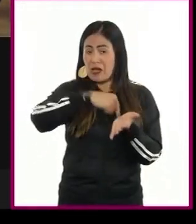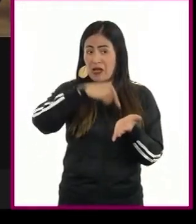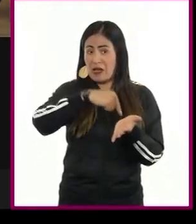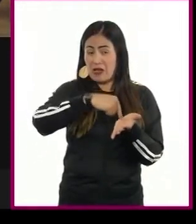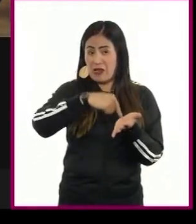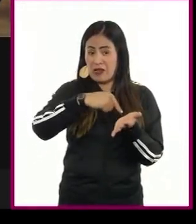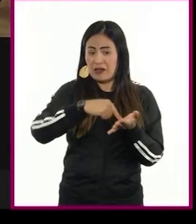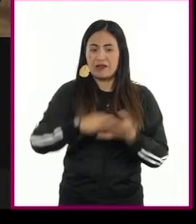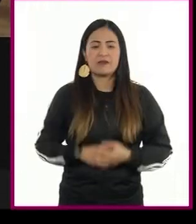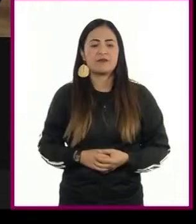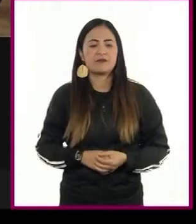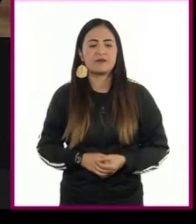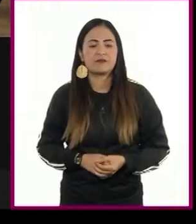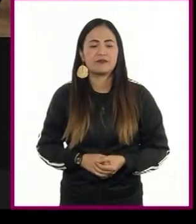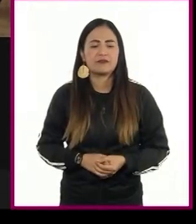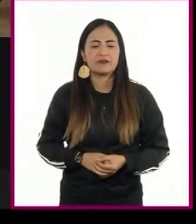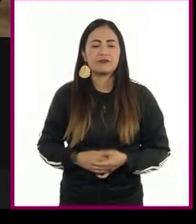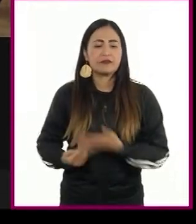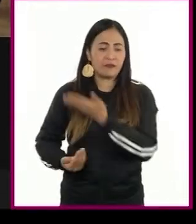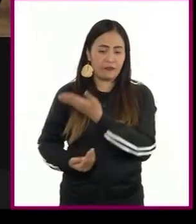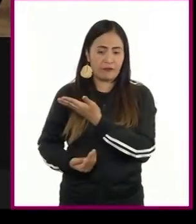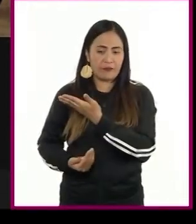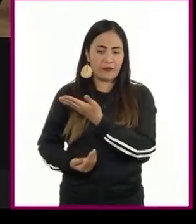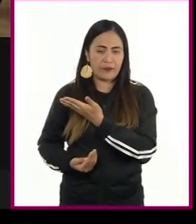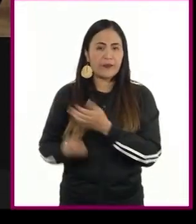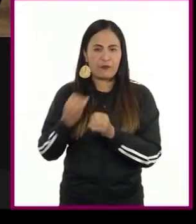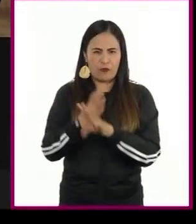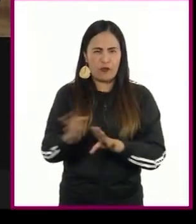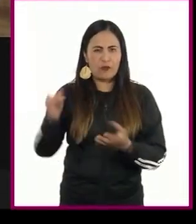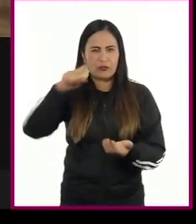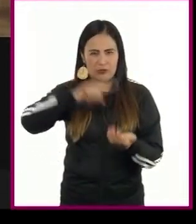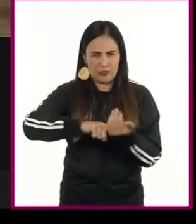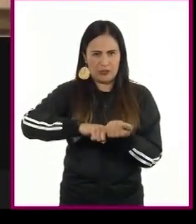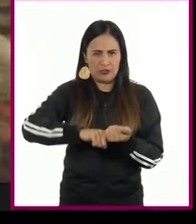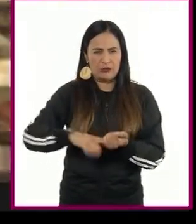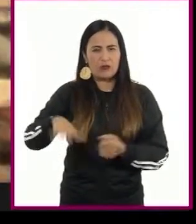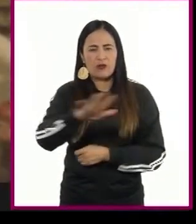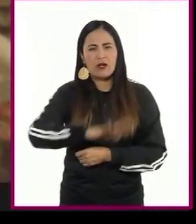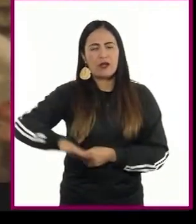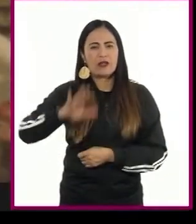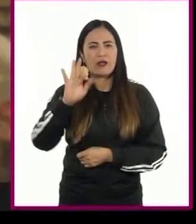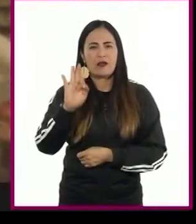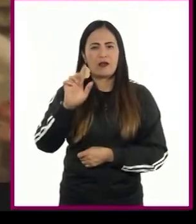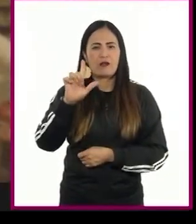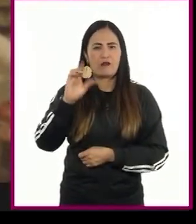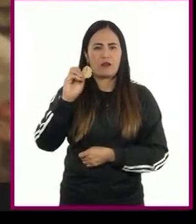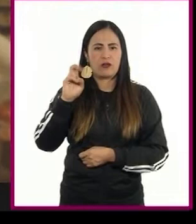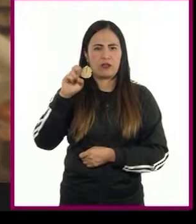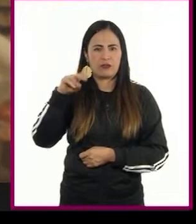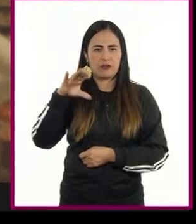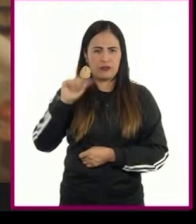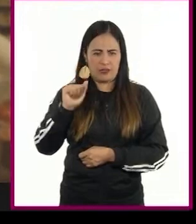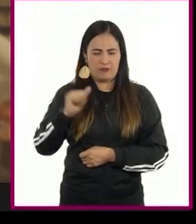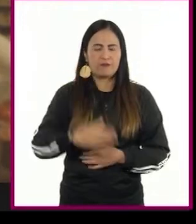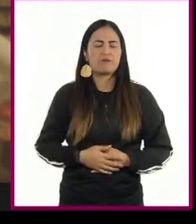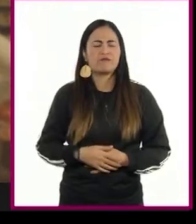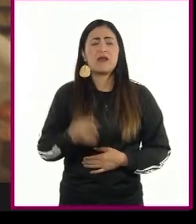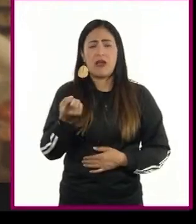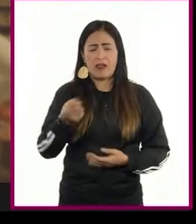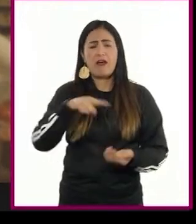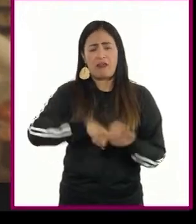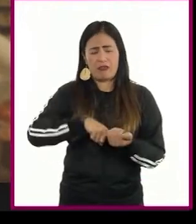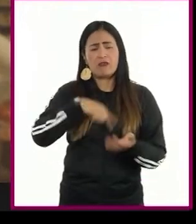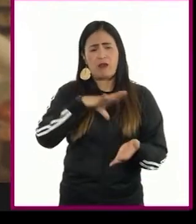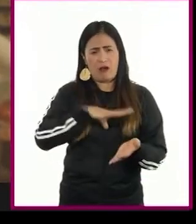el Necrologium de Santa Croce, en Florencia. En él se informa sobre mi